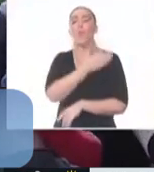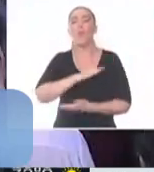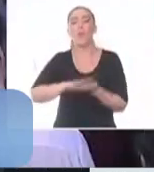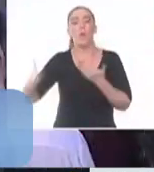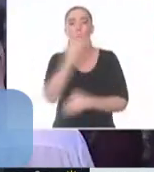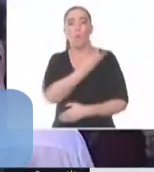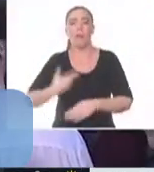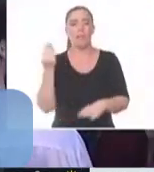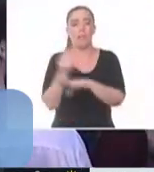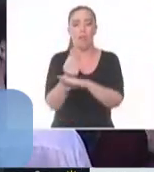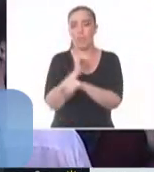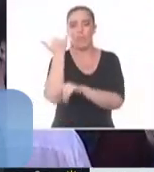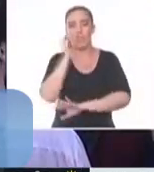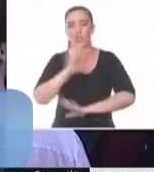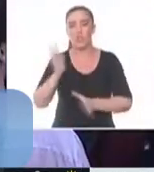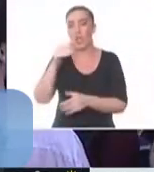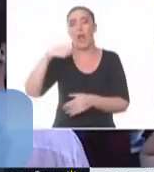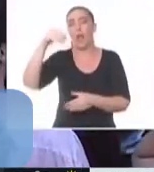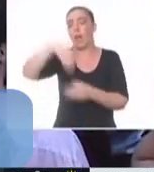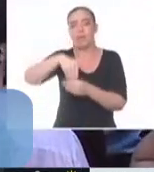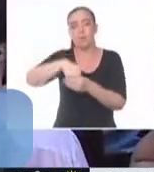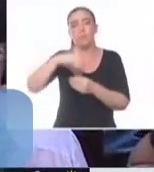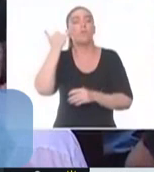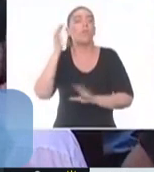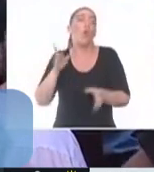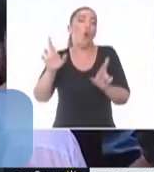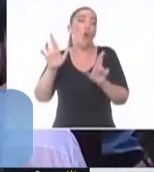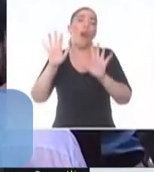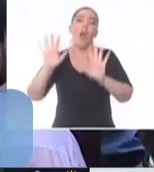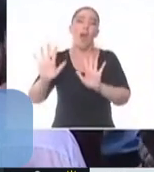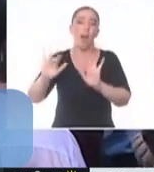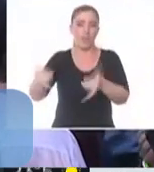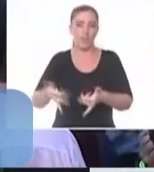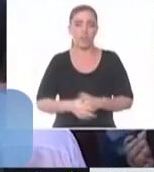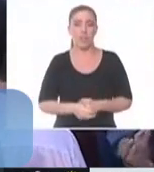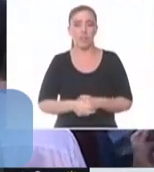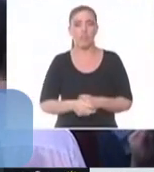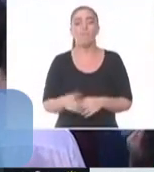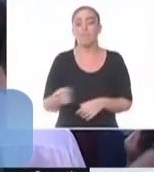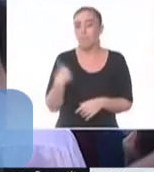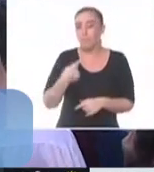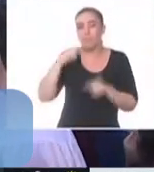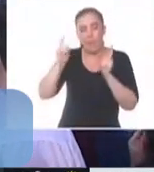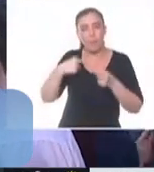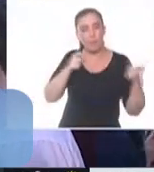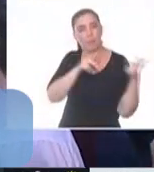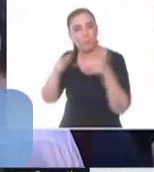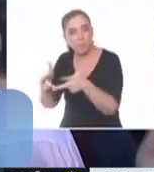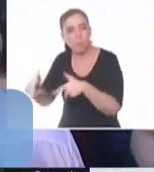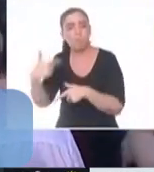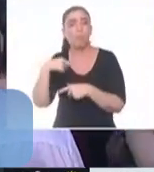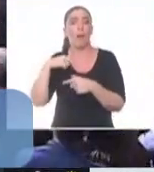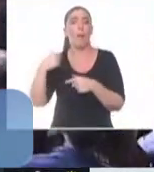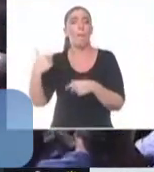presidente, del presidente electo, y esperamos que así lo haga. Le hemos además planteado